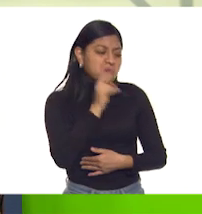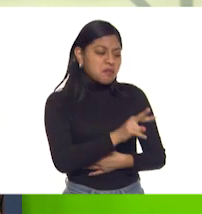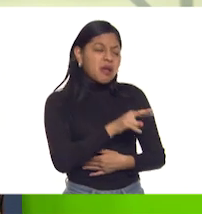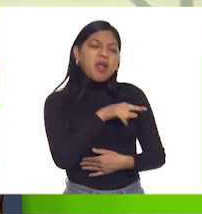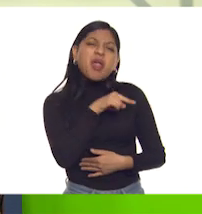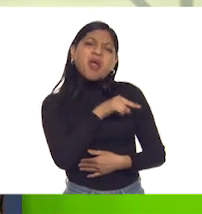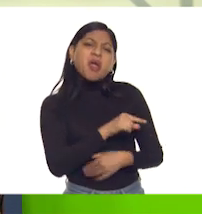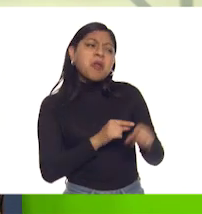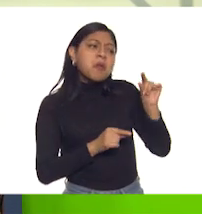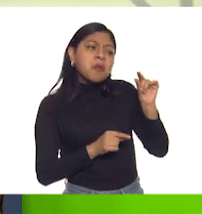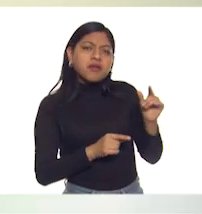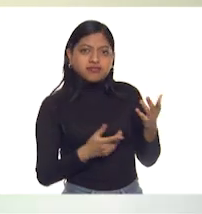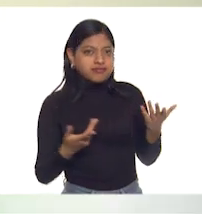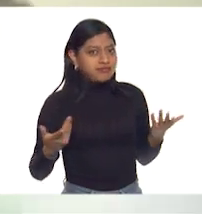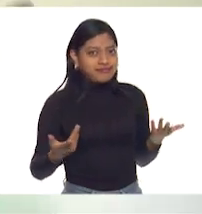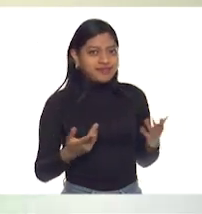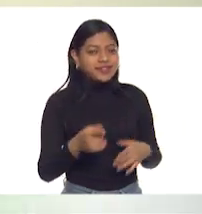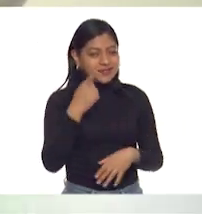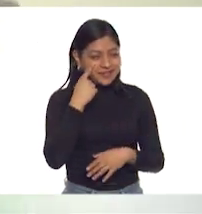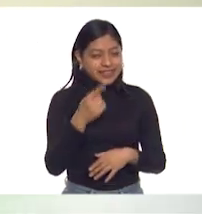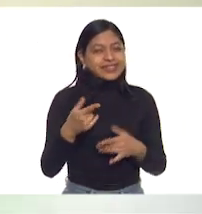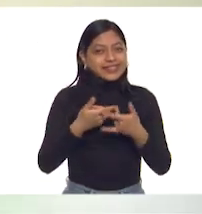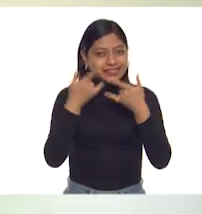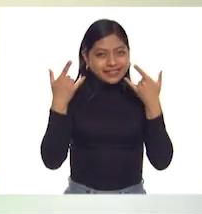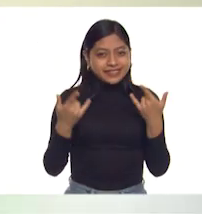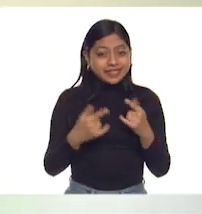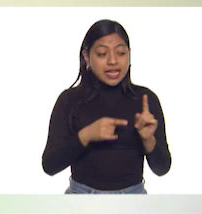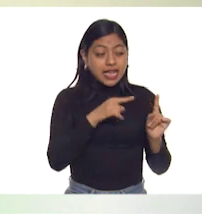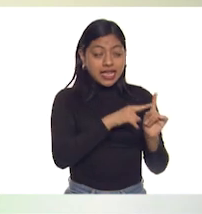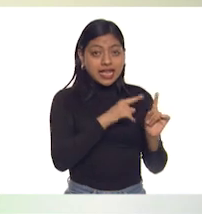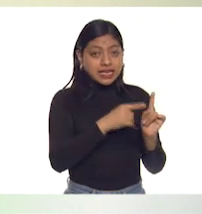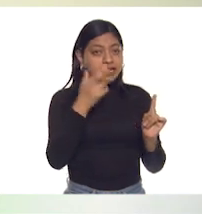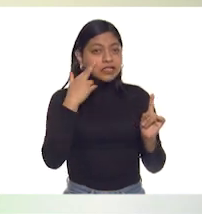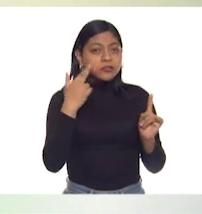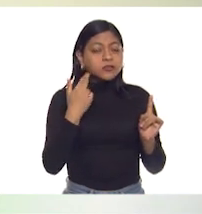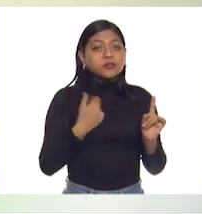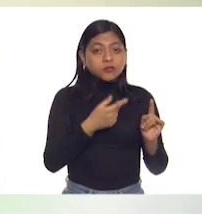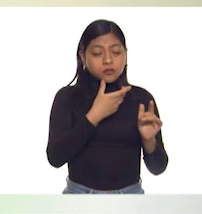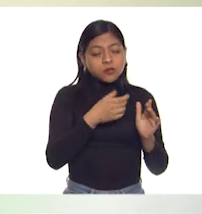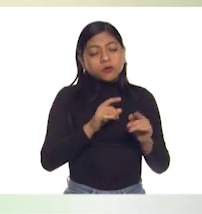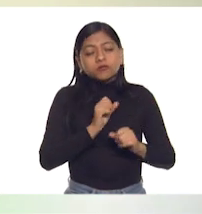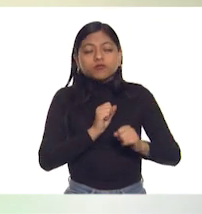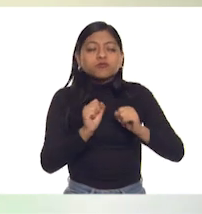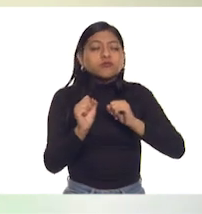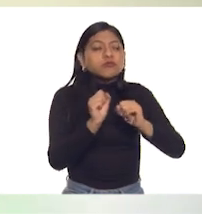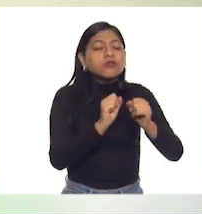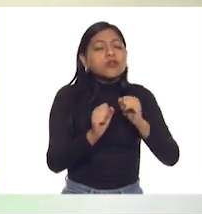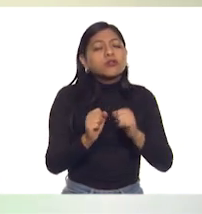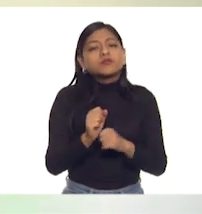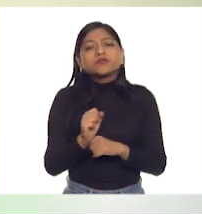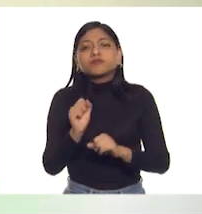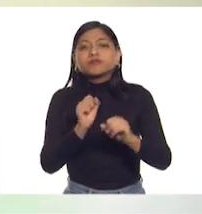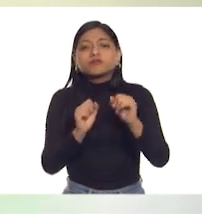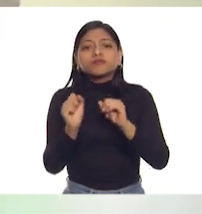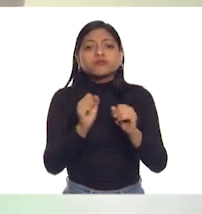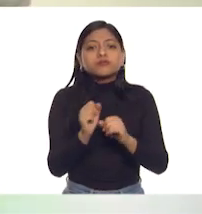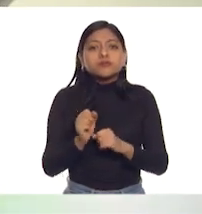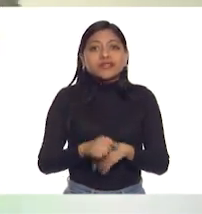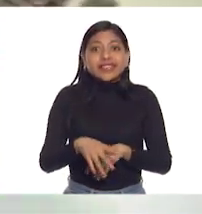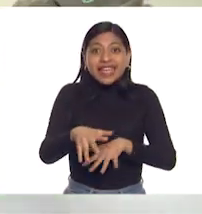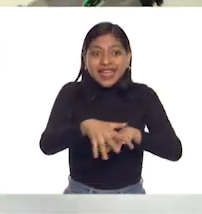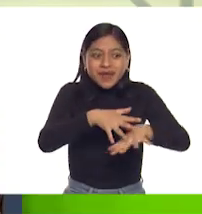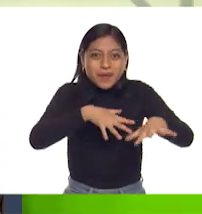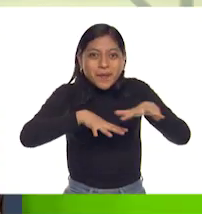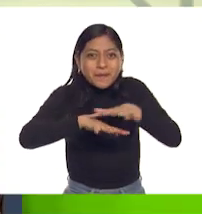Un ratoncito que salía un poco aturdido de su madriguera se encontró entre las patas de un